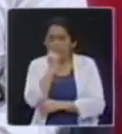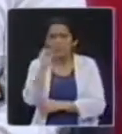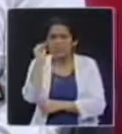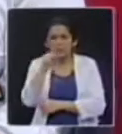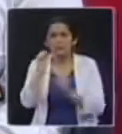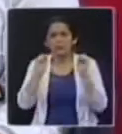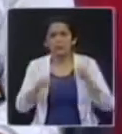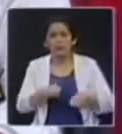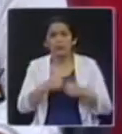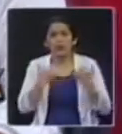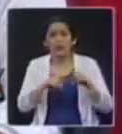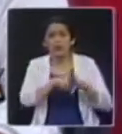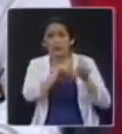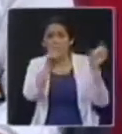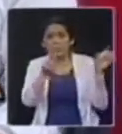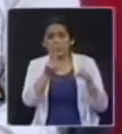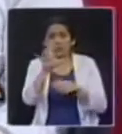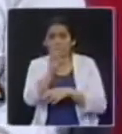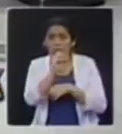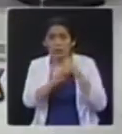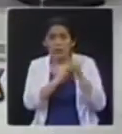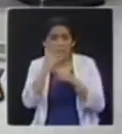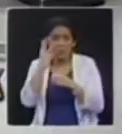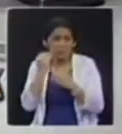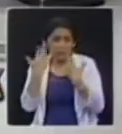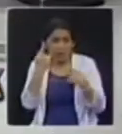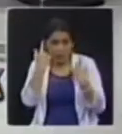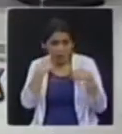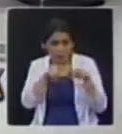de más de 80 años y que tiene calidad mundial.